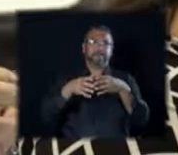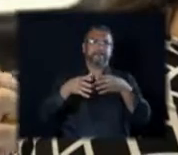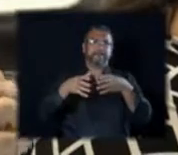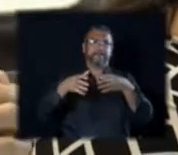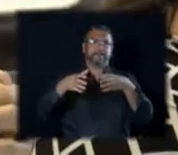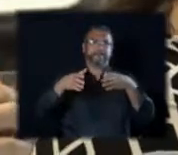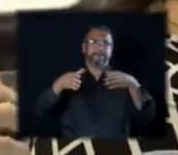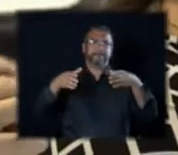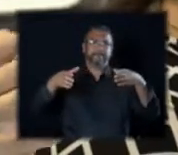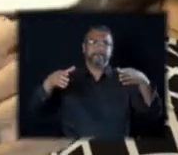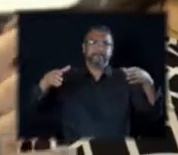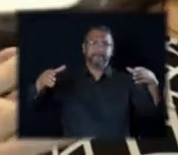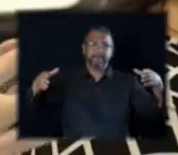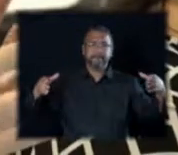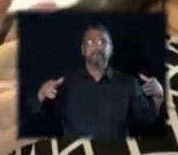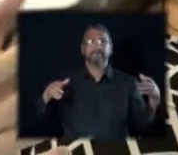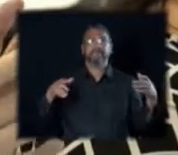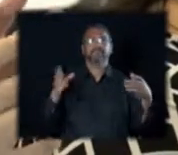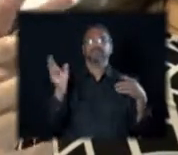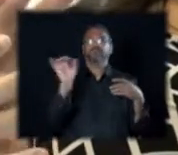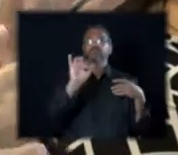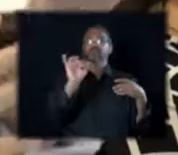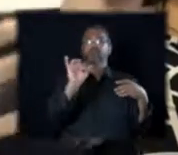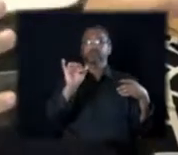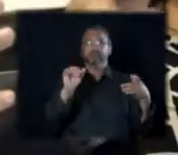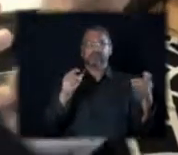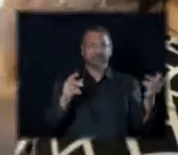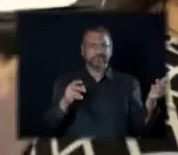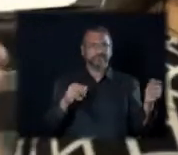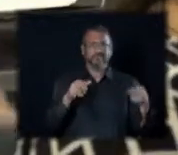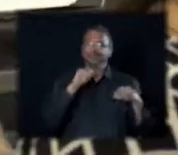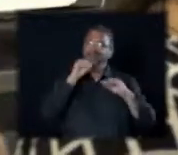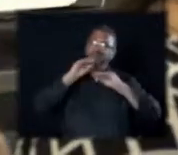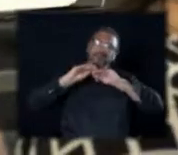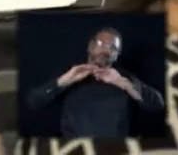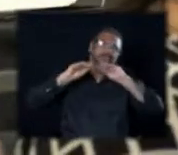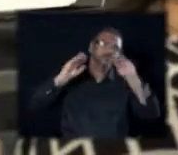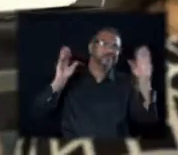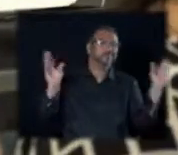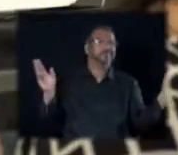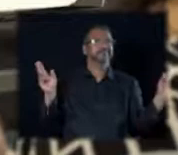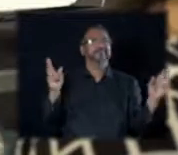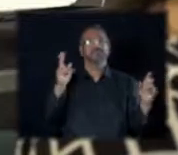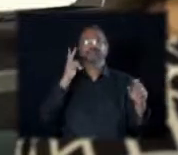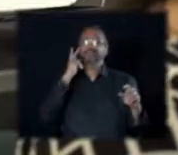del gobierno que le añadió a la falta de transparencia.